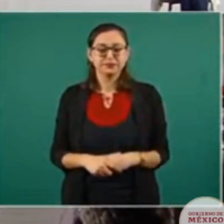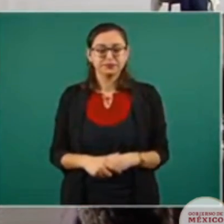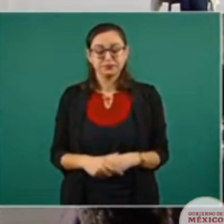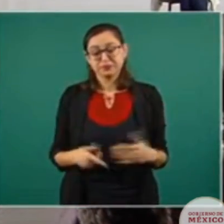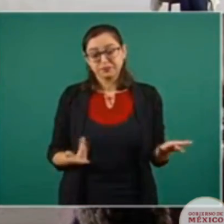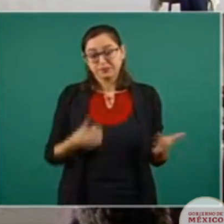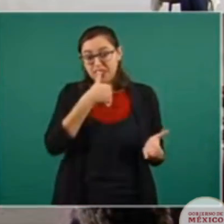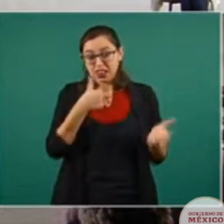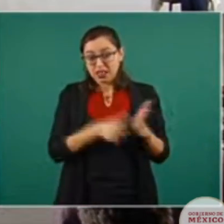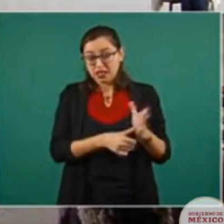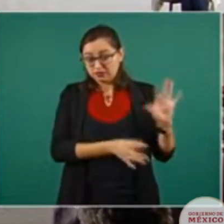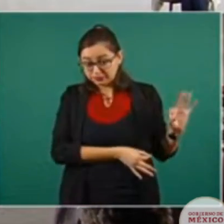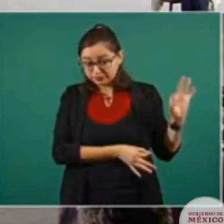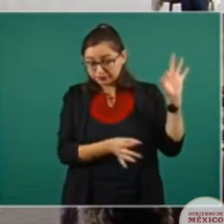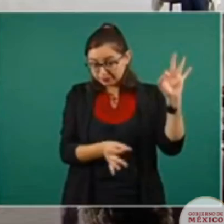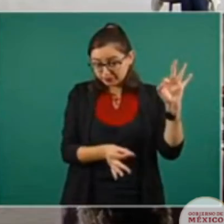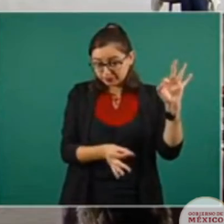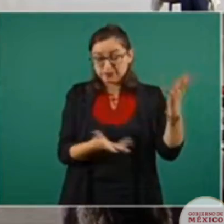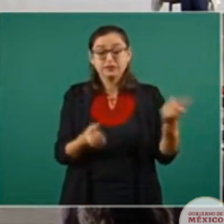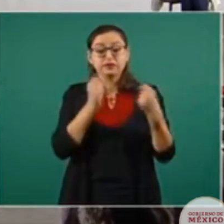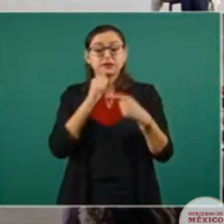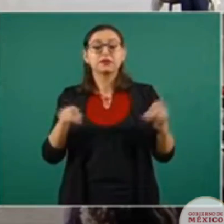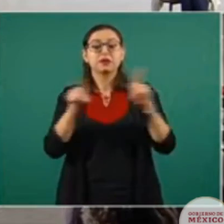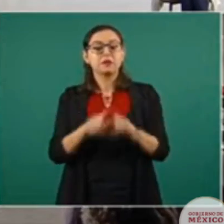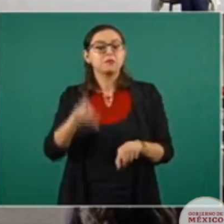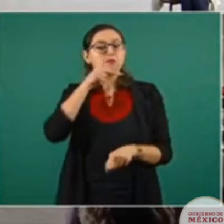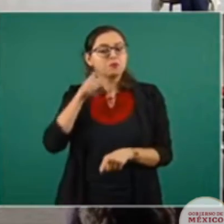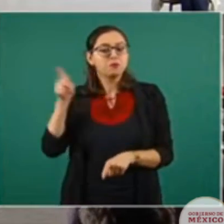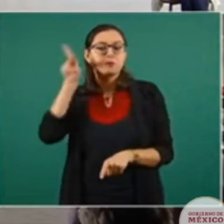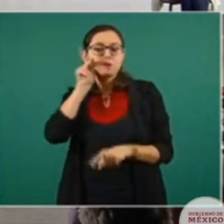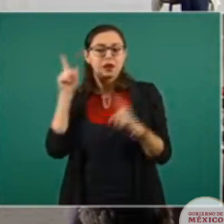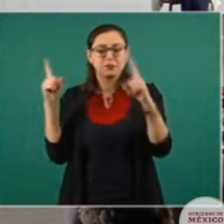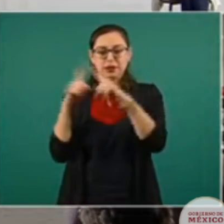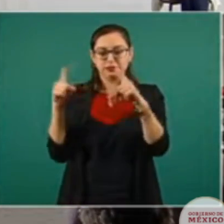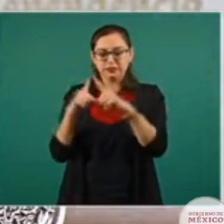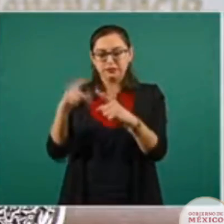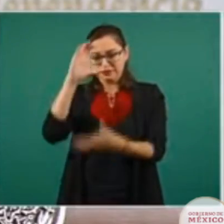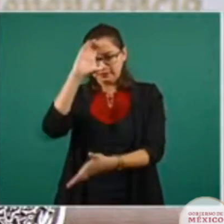Hice lo mismo con el Papa Francisco.